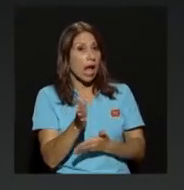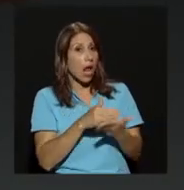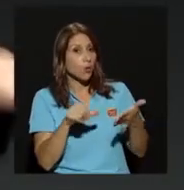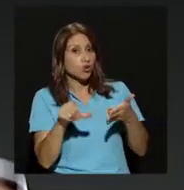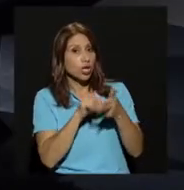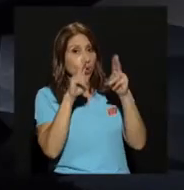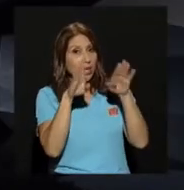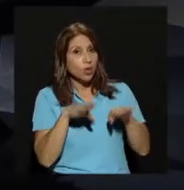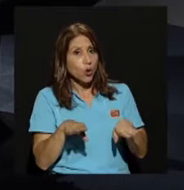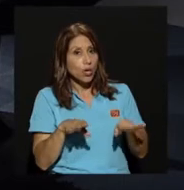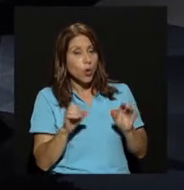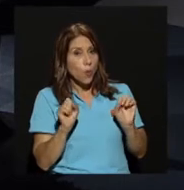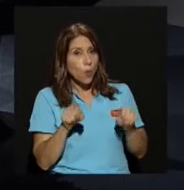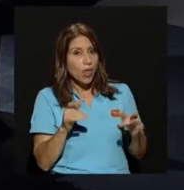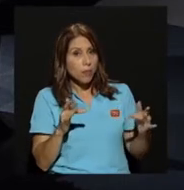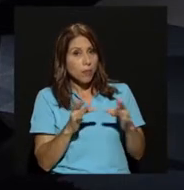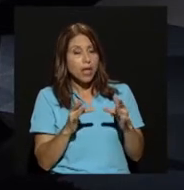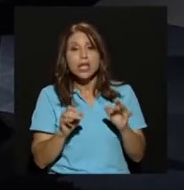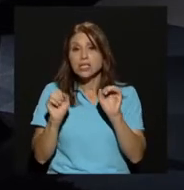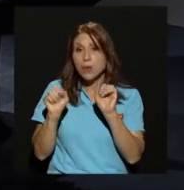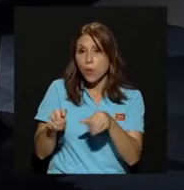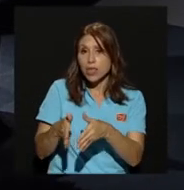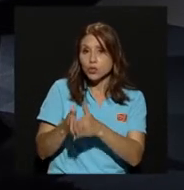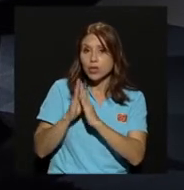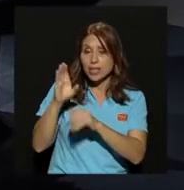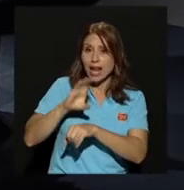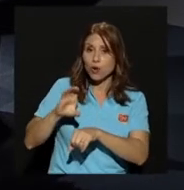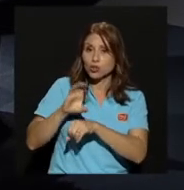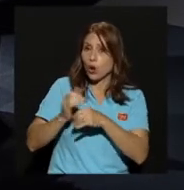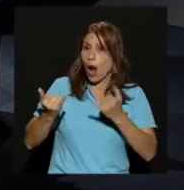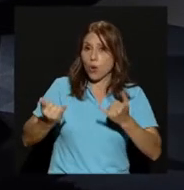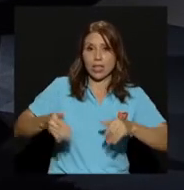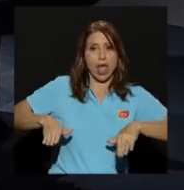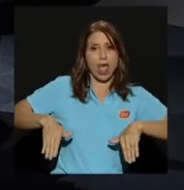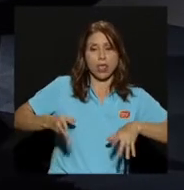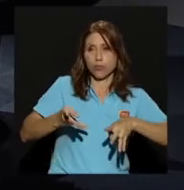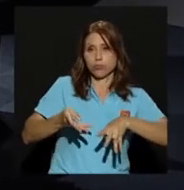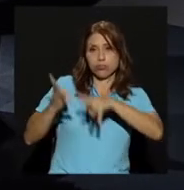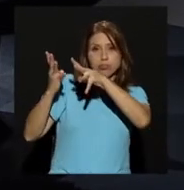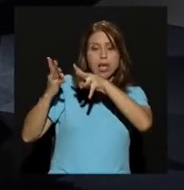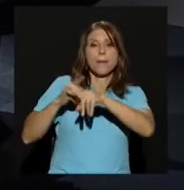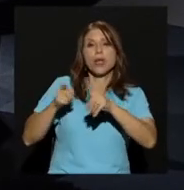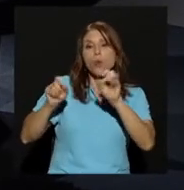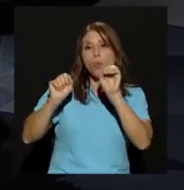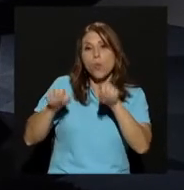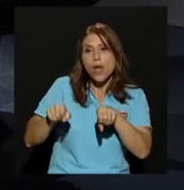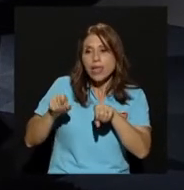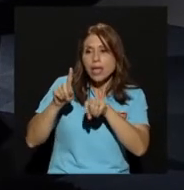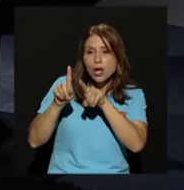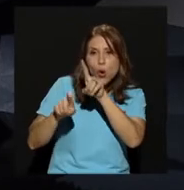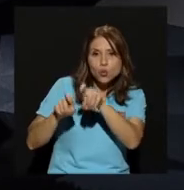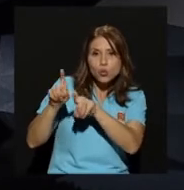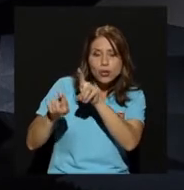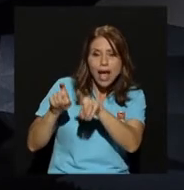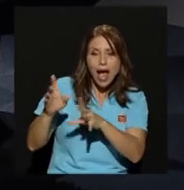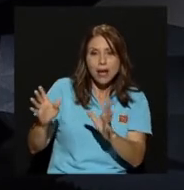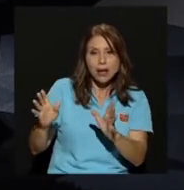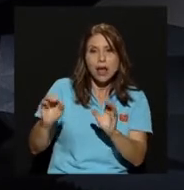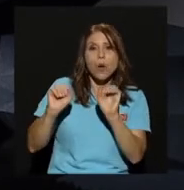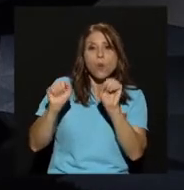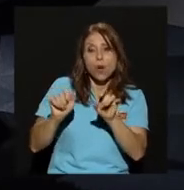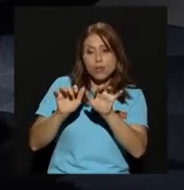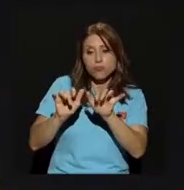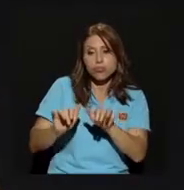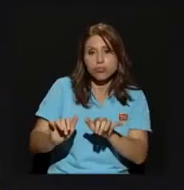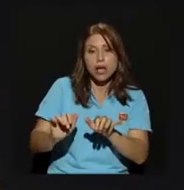tipo? Se puede solicitar al Consejo, ahorita no está el material en sitio electrónico, pero se puede consultar, tanto me pueden escribir